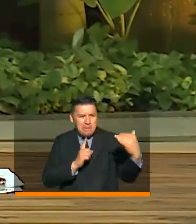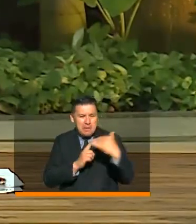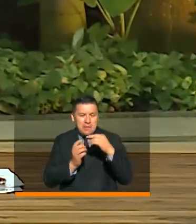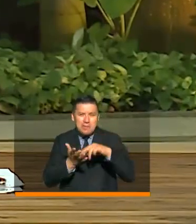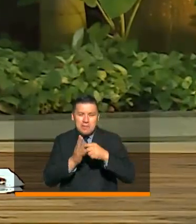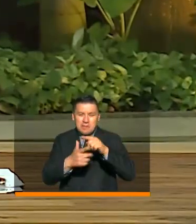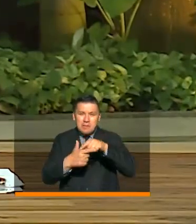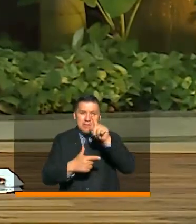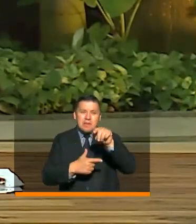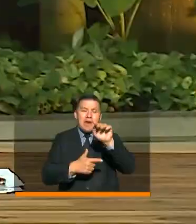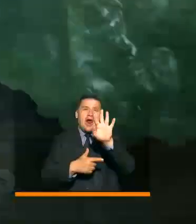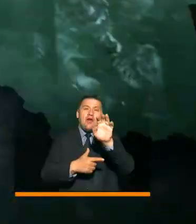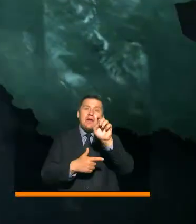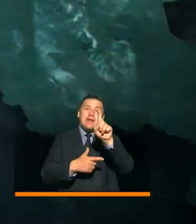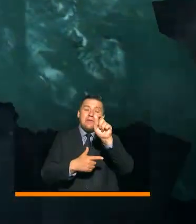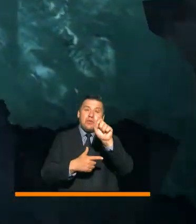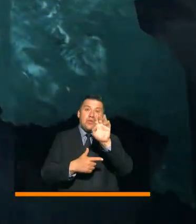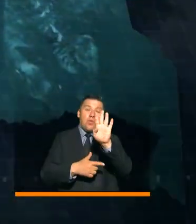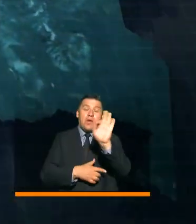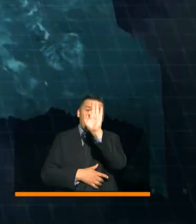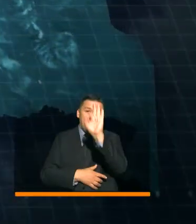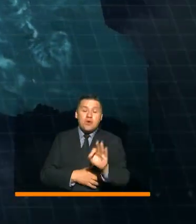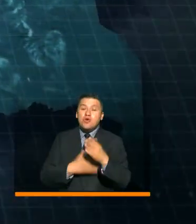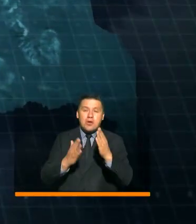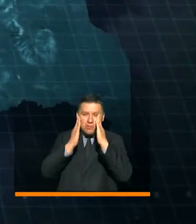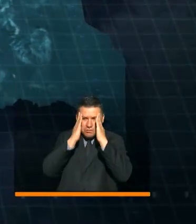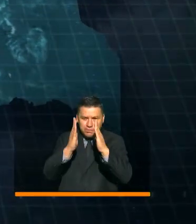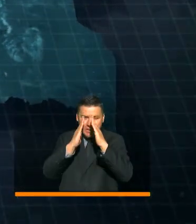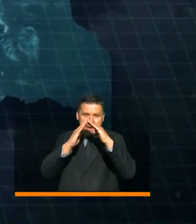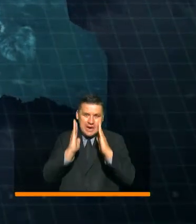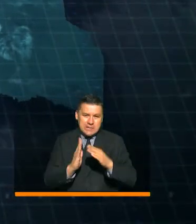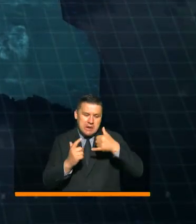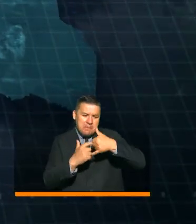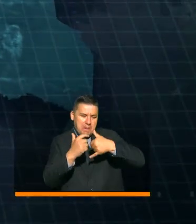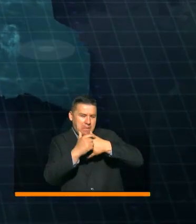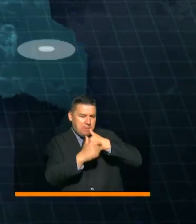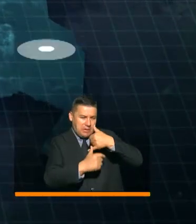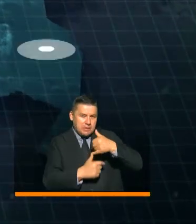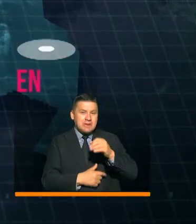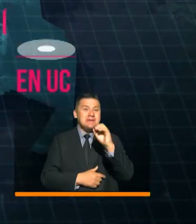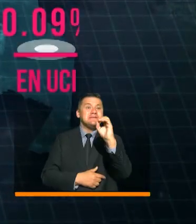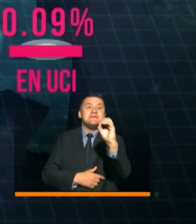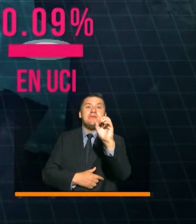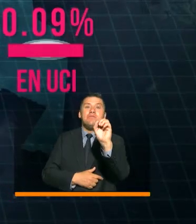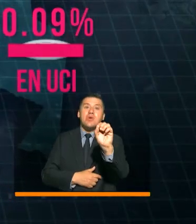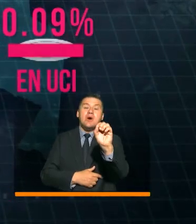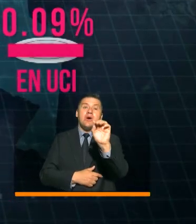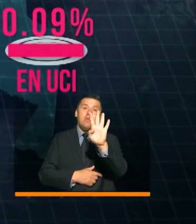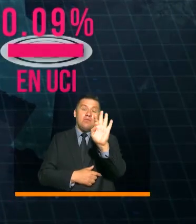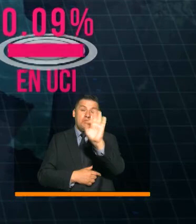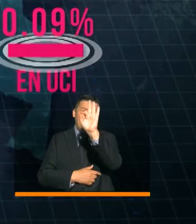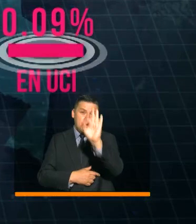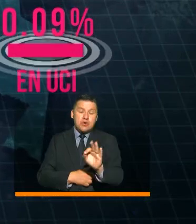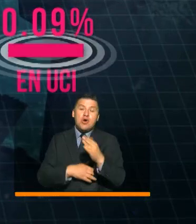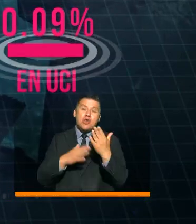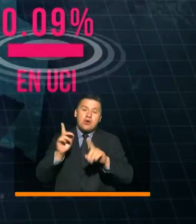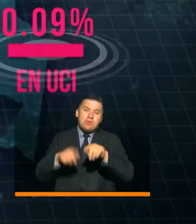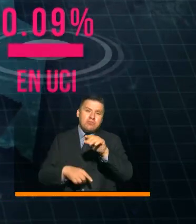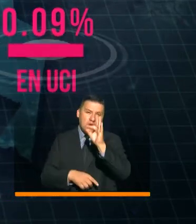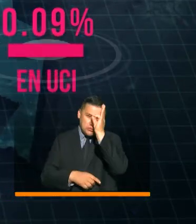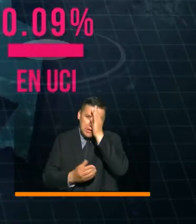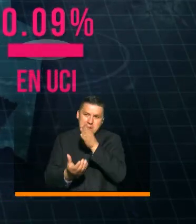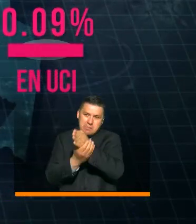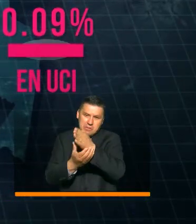el 96.4% ha estado atendido en casa, el 0.4% en algún nivel